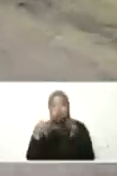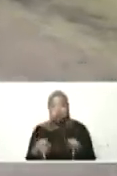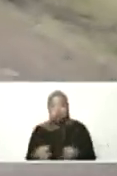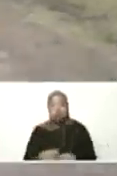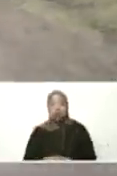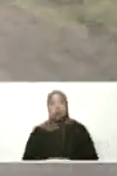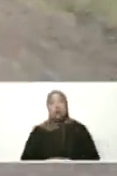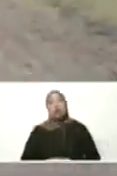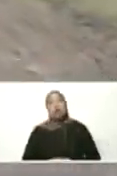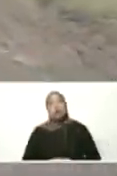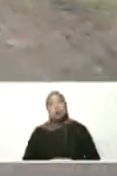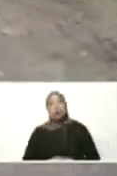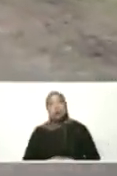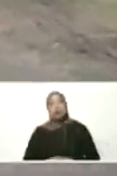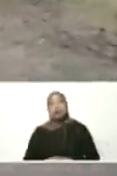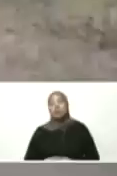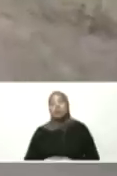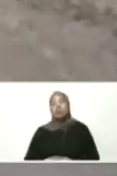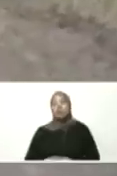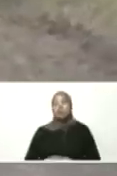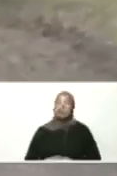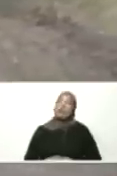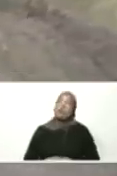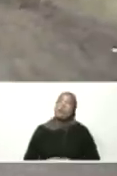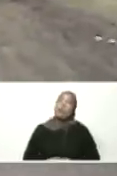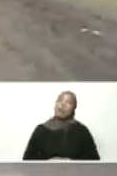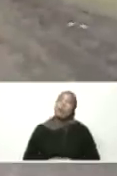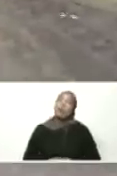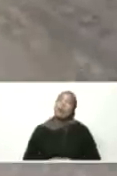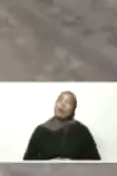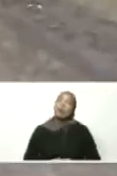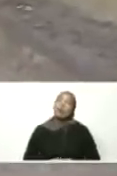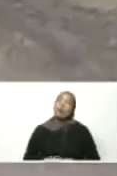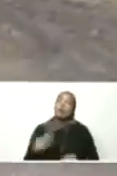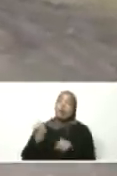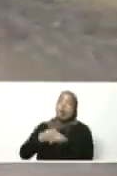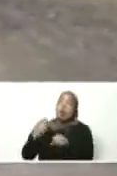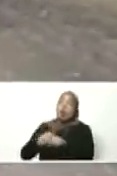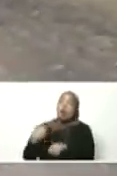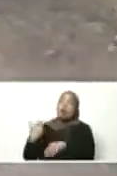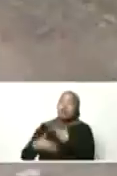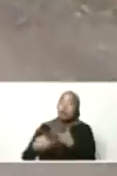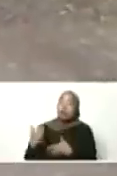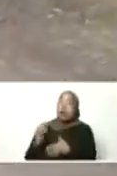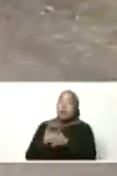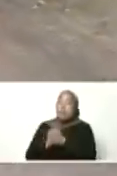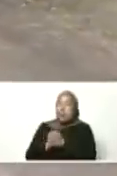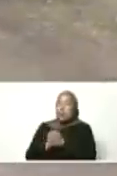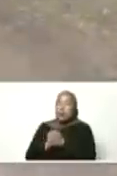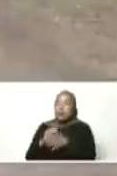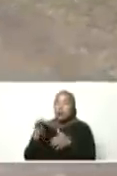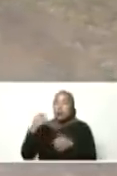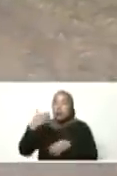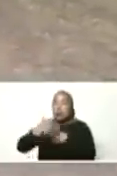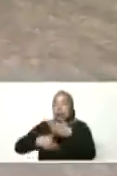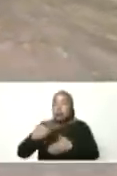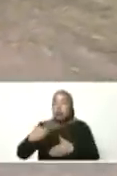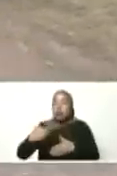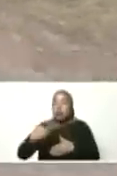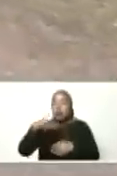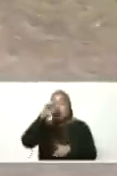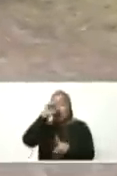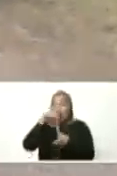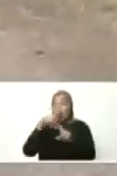trabajo cuando juntamos todas las fuerzas en el territorio? ¿Cuánto rinde el trabajo, presidente, cuando hay armonía? Cuando trabajamos por la unidad de